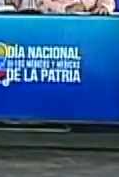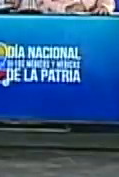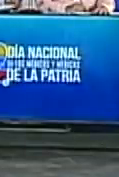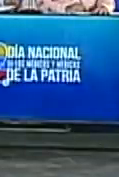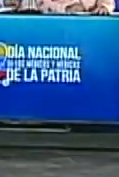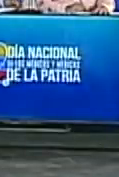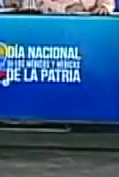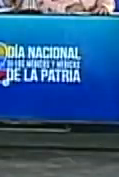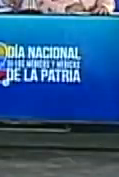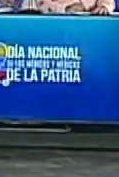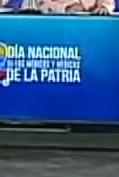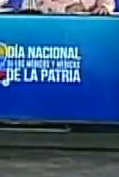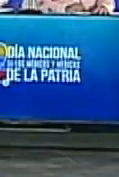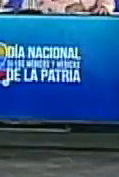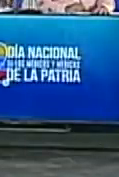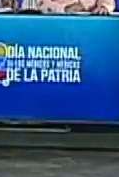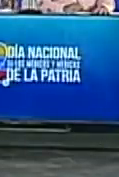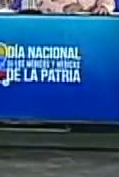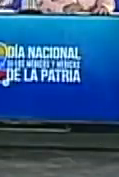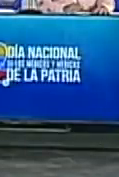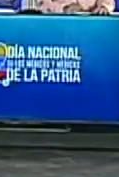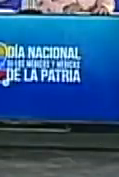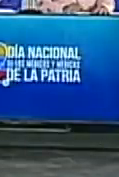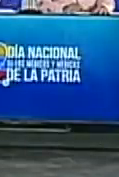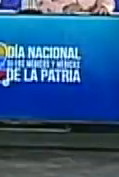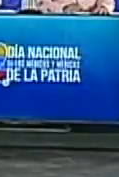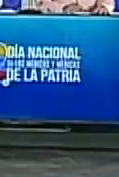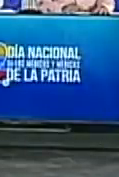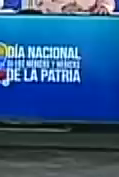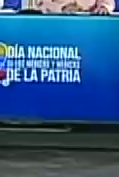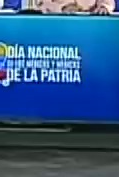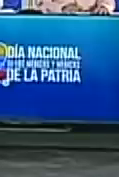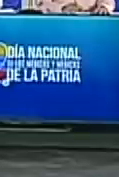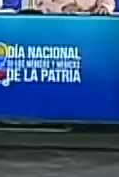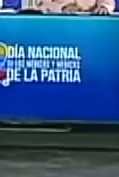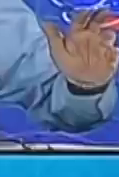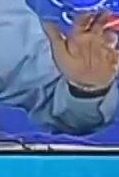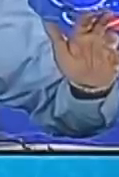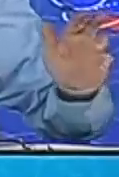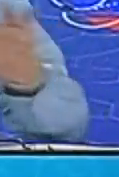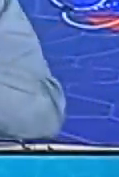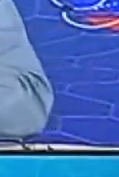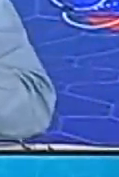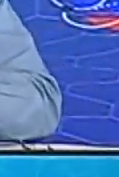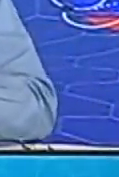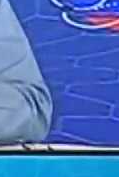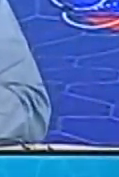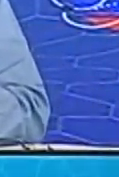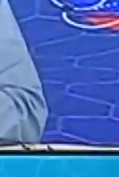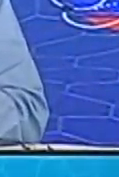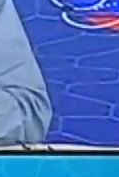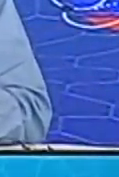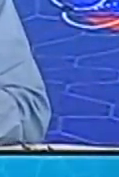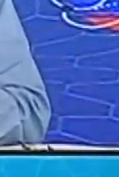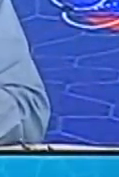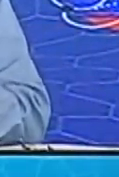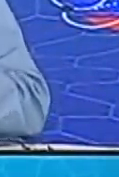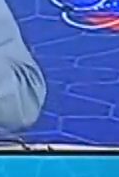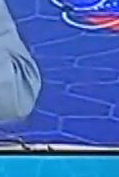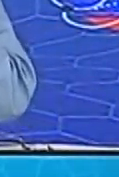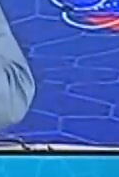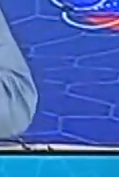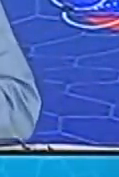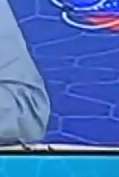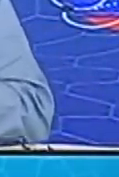visualizar y facilitar todas las acciones de gobierno, todas las acciones,